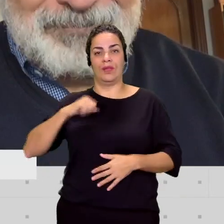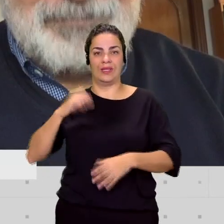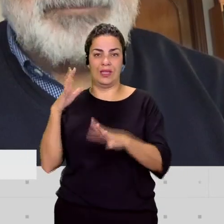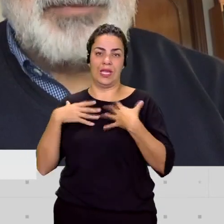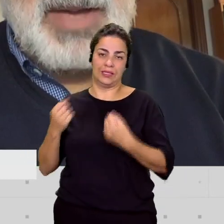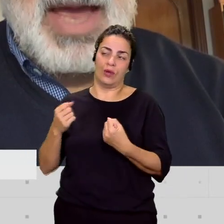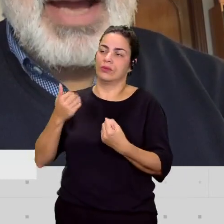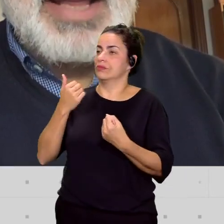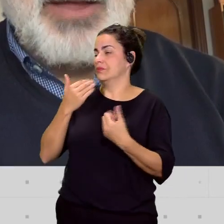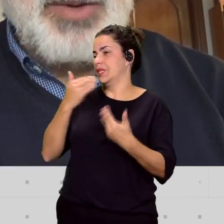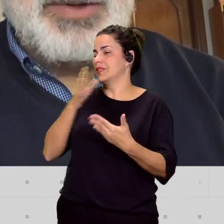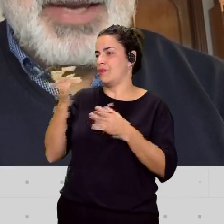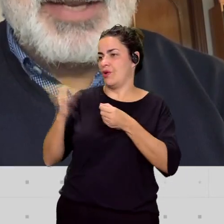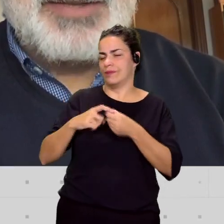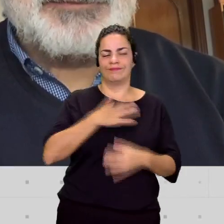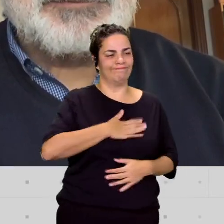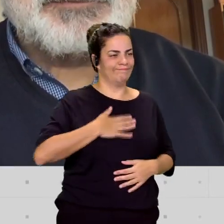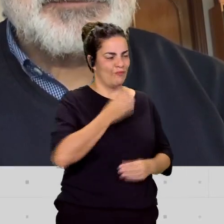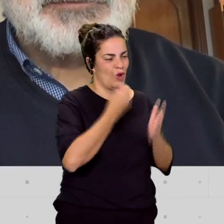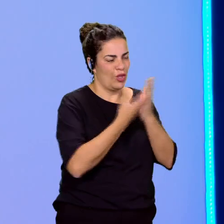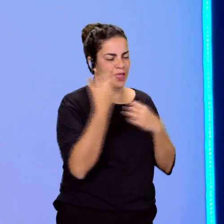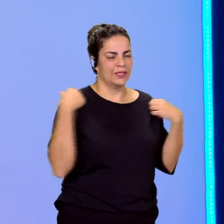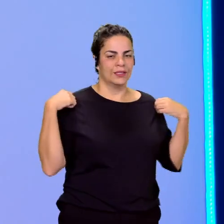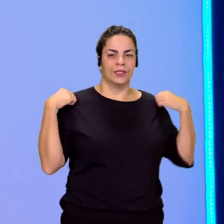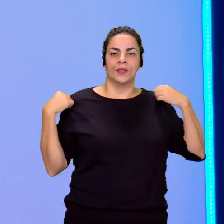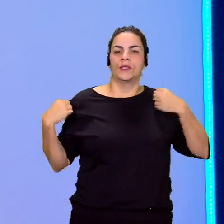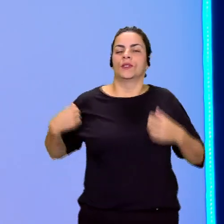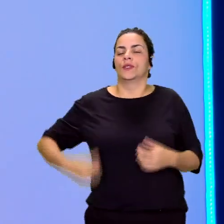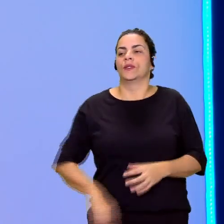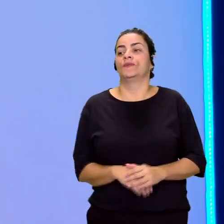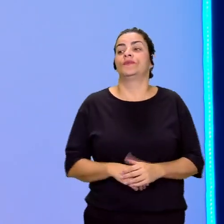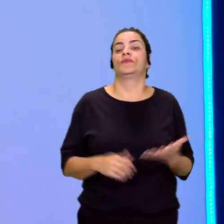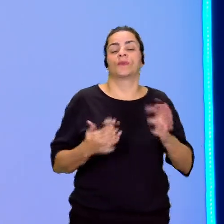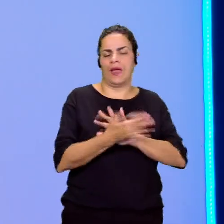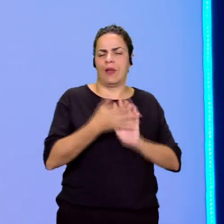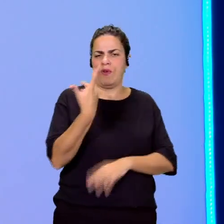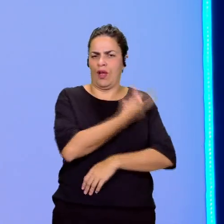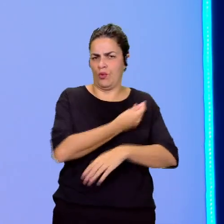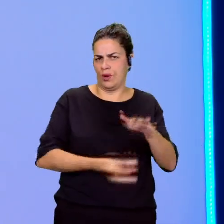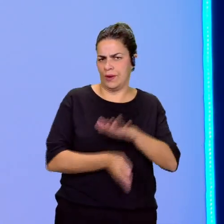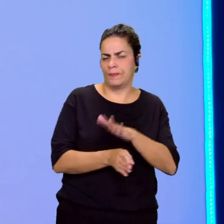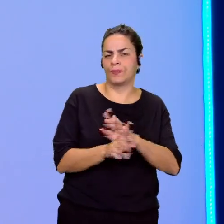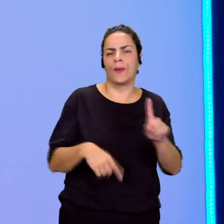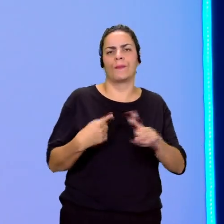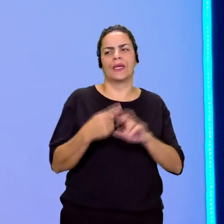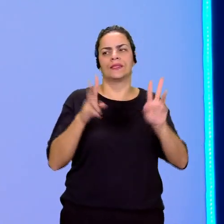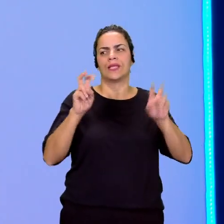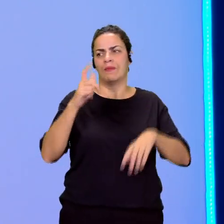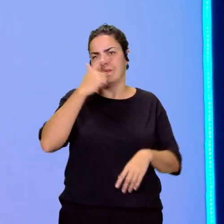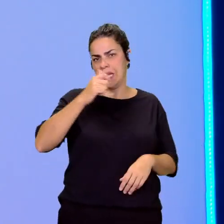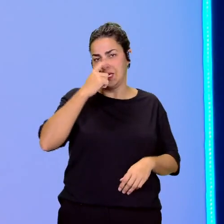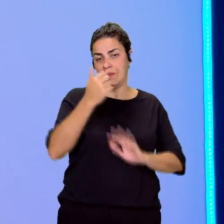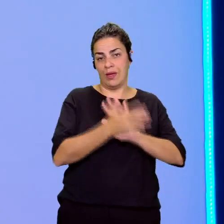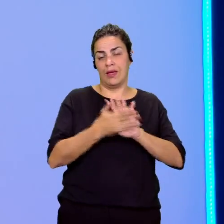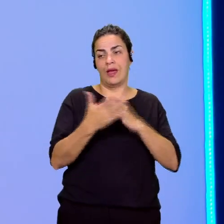Buenos días. Encantado, buenos días. Y seguimos hablando de vacunación, también de lo que ocurre en cuanto a la gripe,